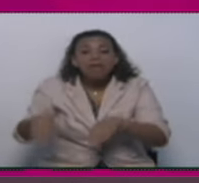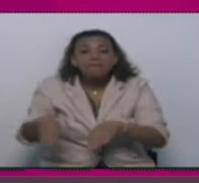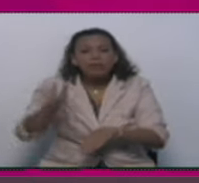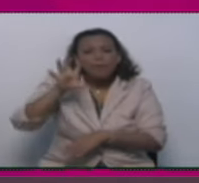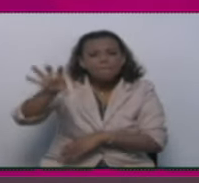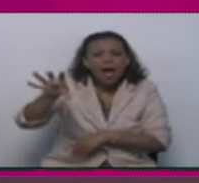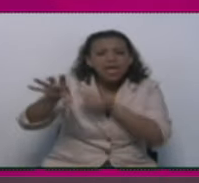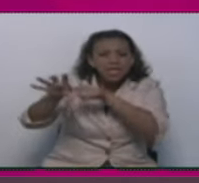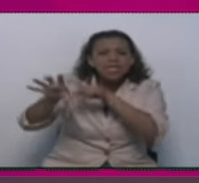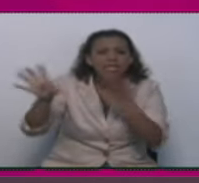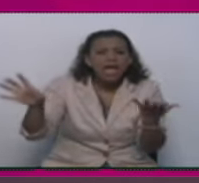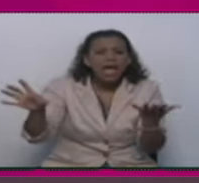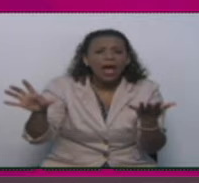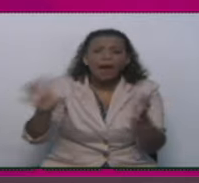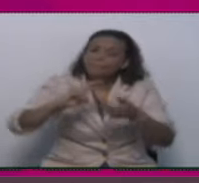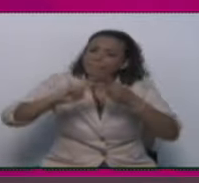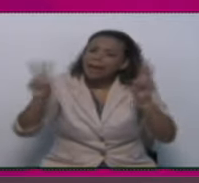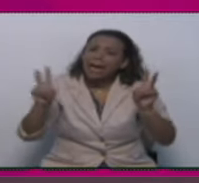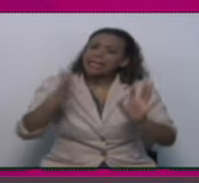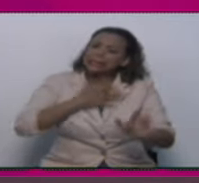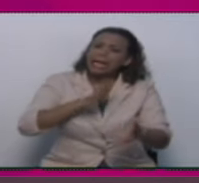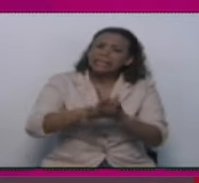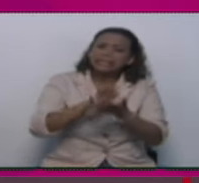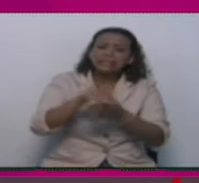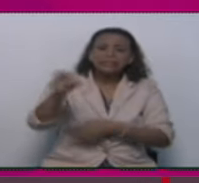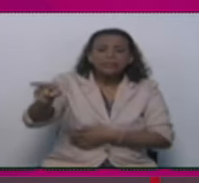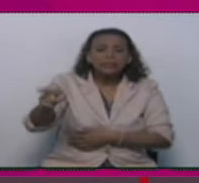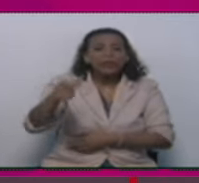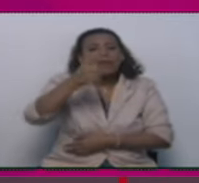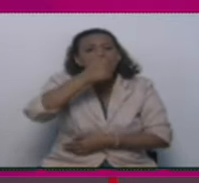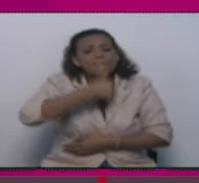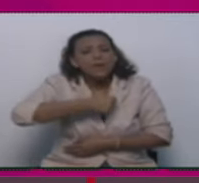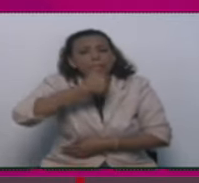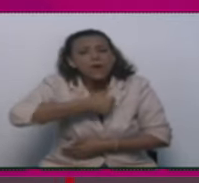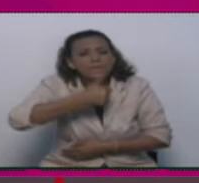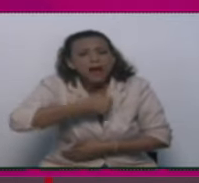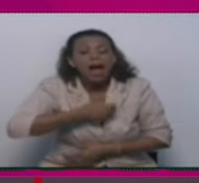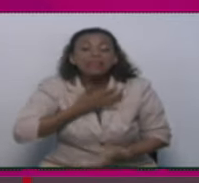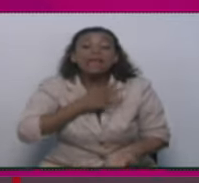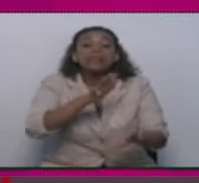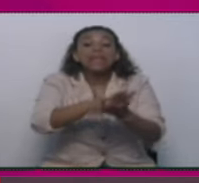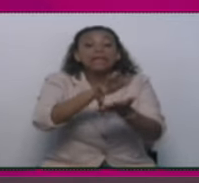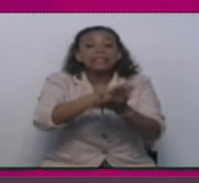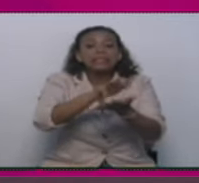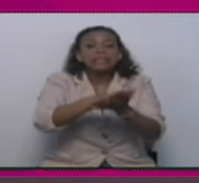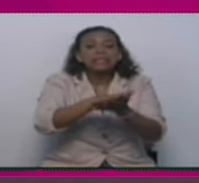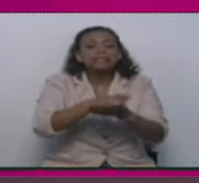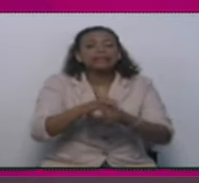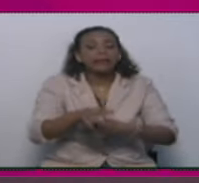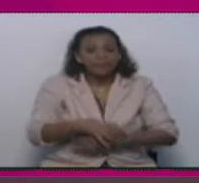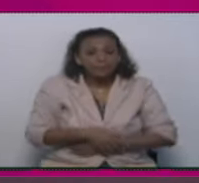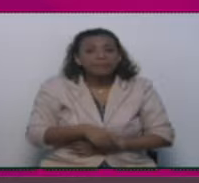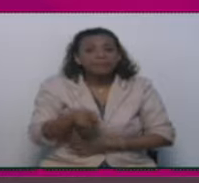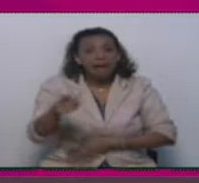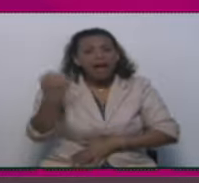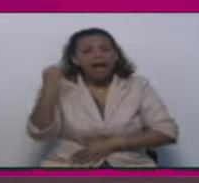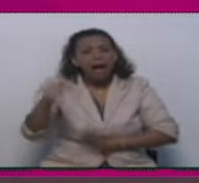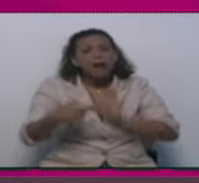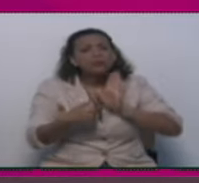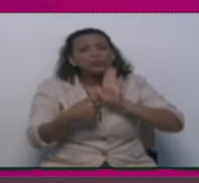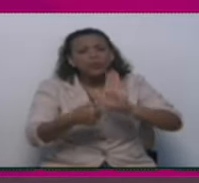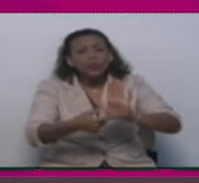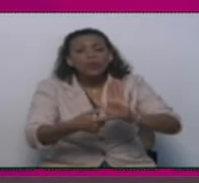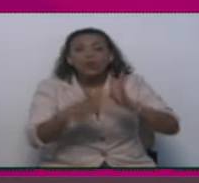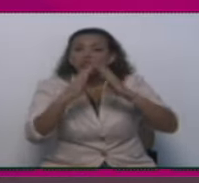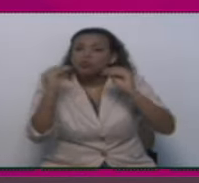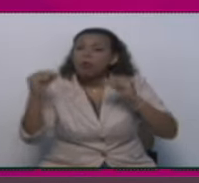país, país de paz, de tolerancia, de armonía, que tiene de